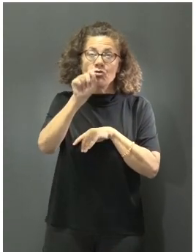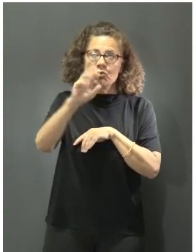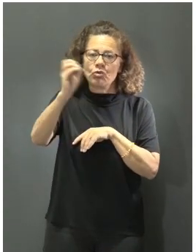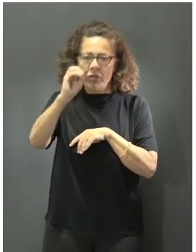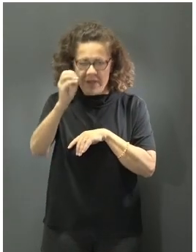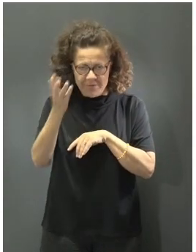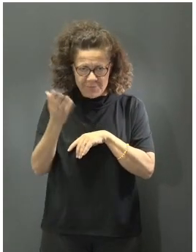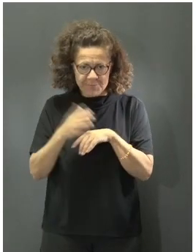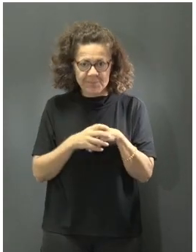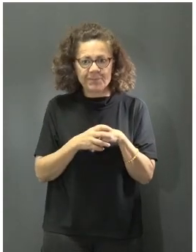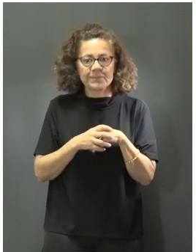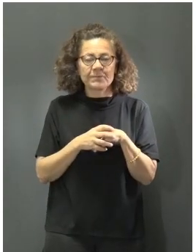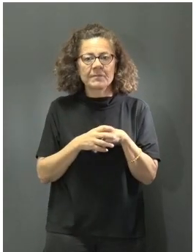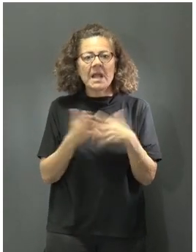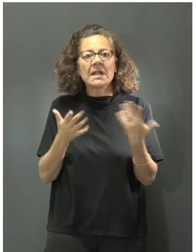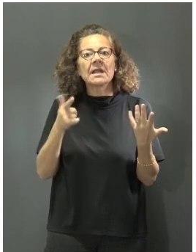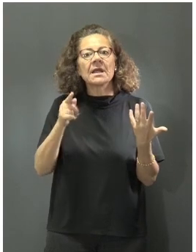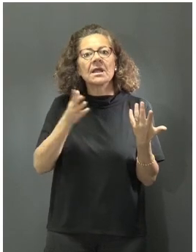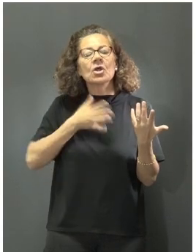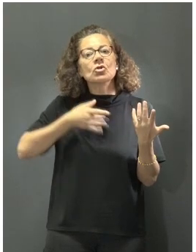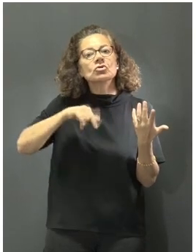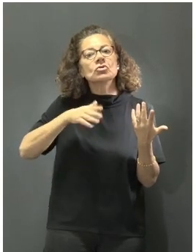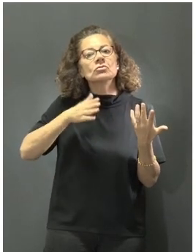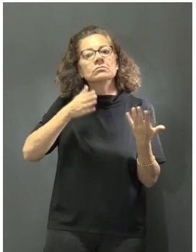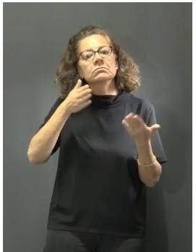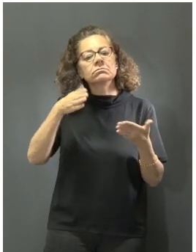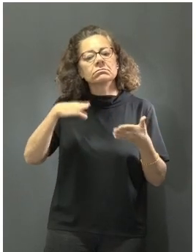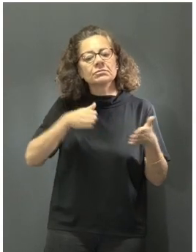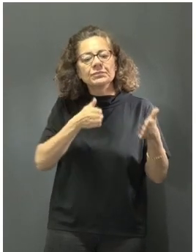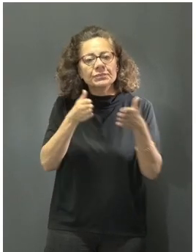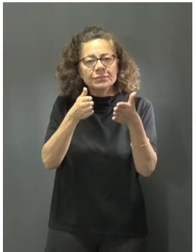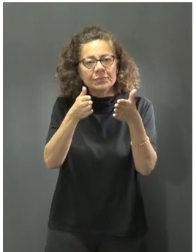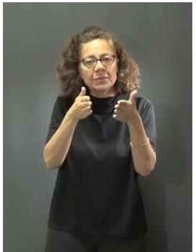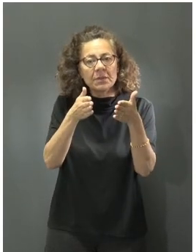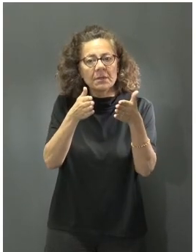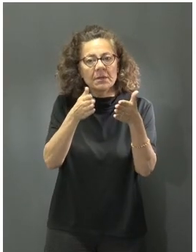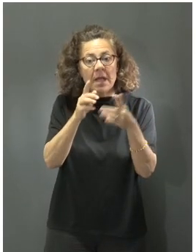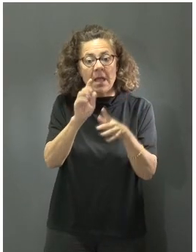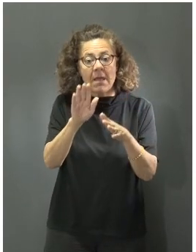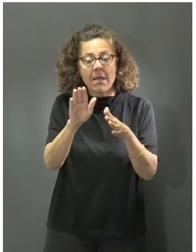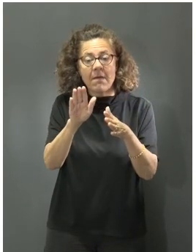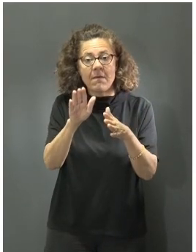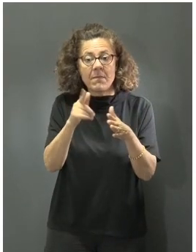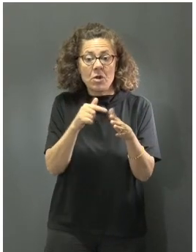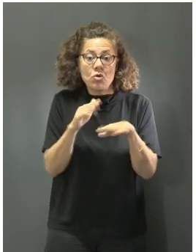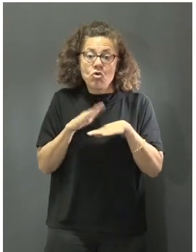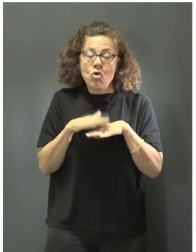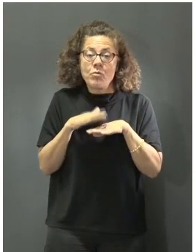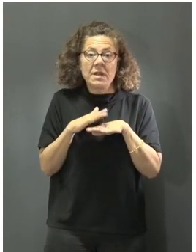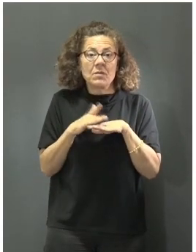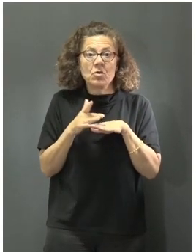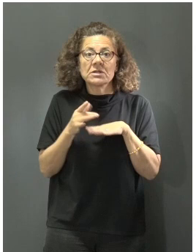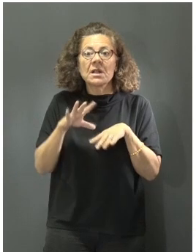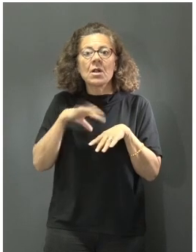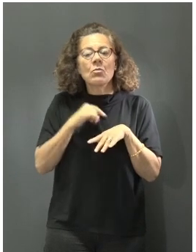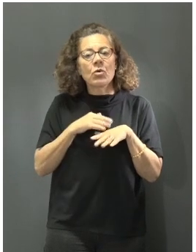¿no? El que nos podamos ir encaminando cada vez más a eso, pero bueno, lo mínimo es por lo menos